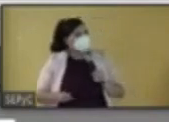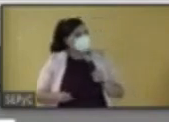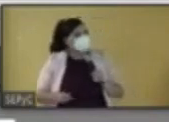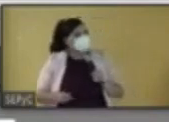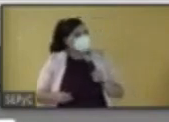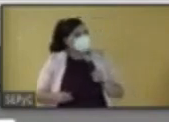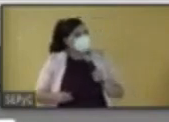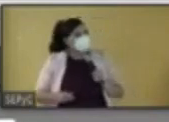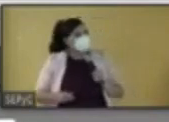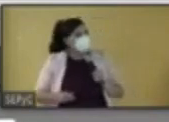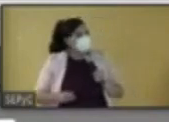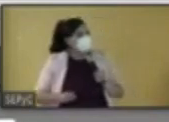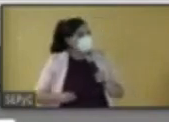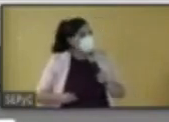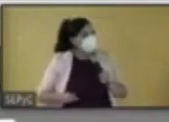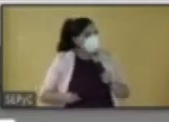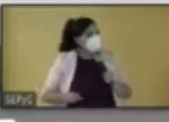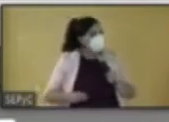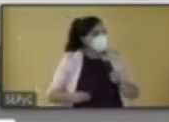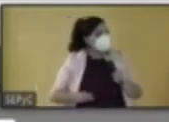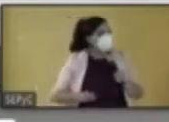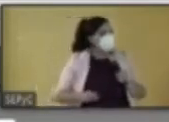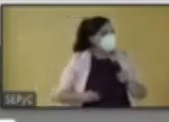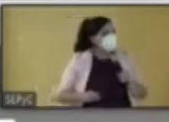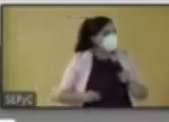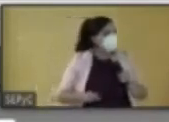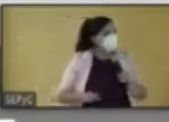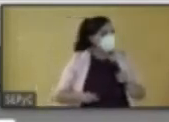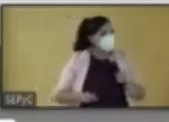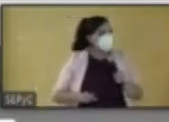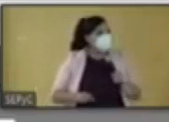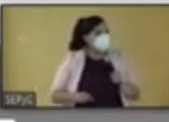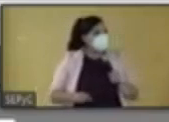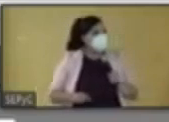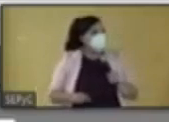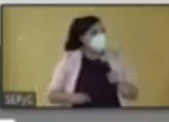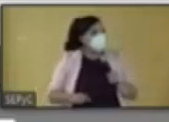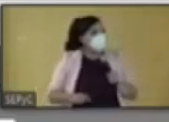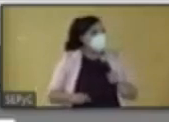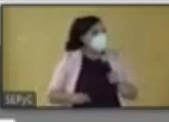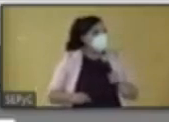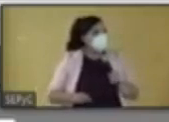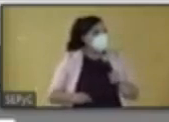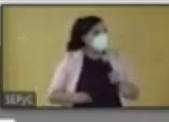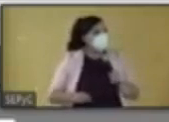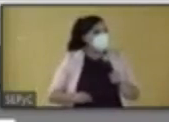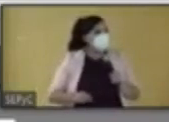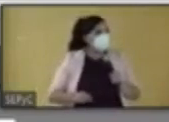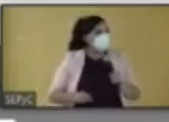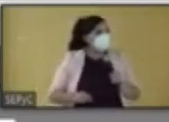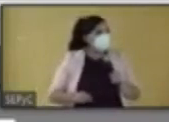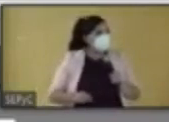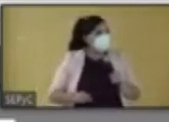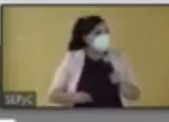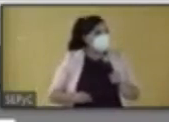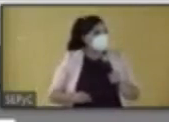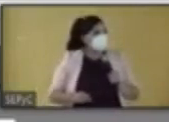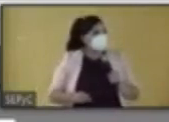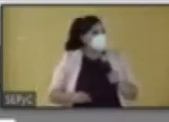Debemos dar clic en agregar y comenzamos a llenar o precargar la información que se nos requiere en el formulario.